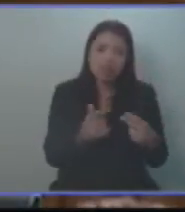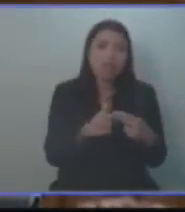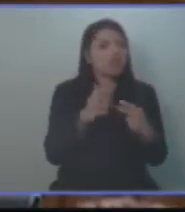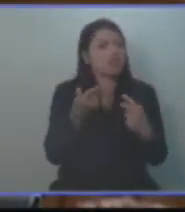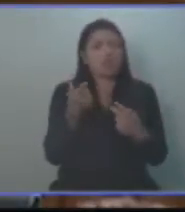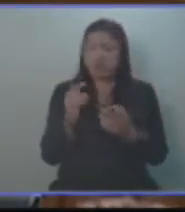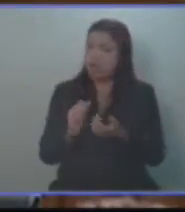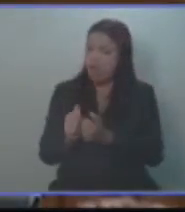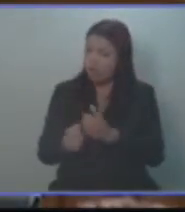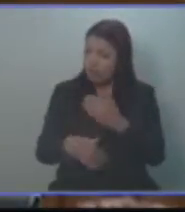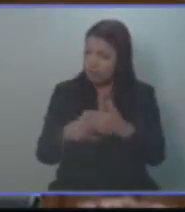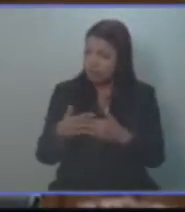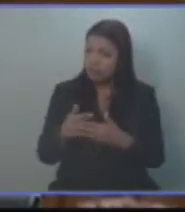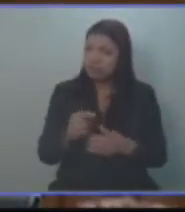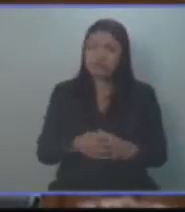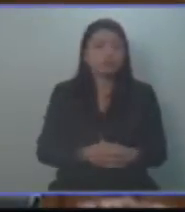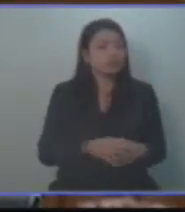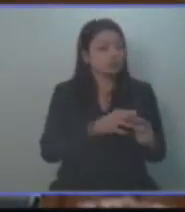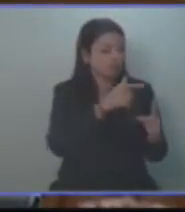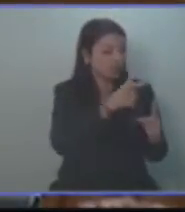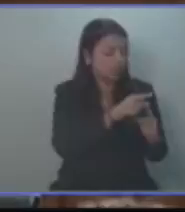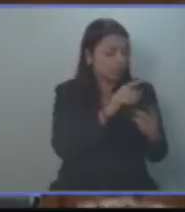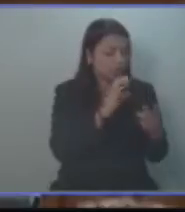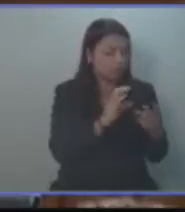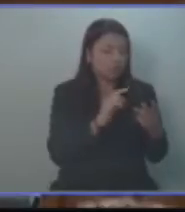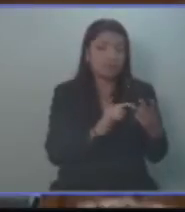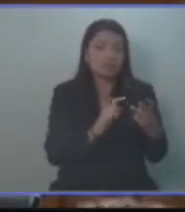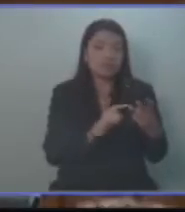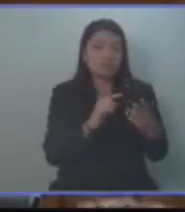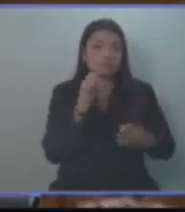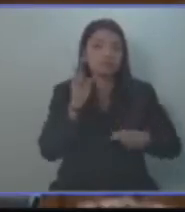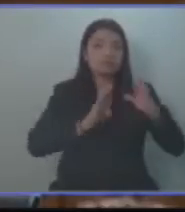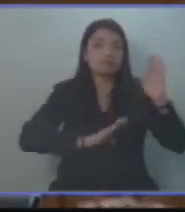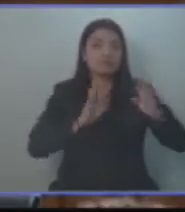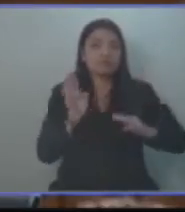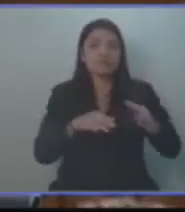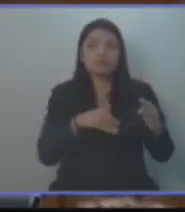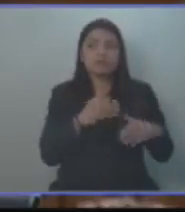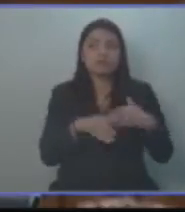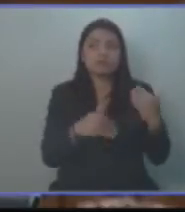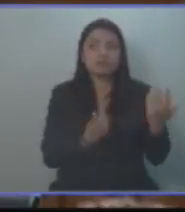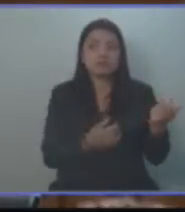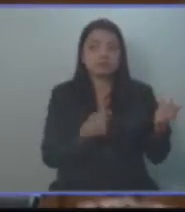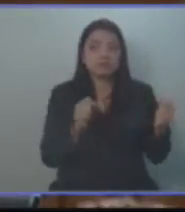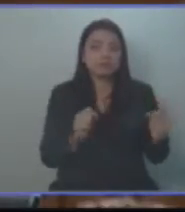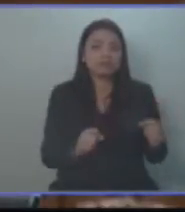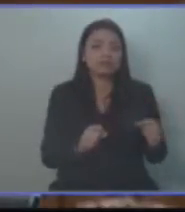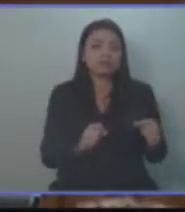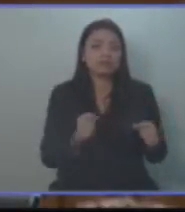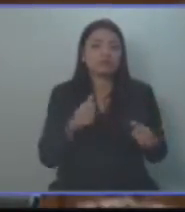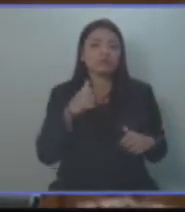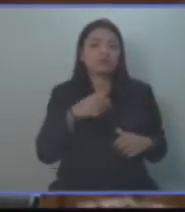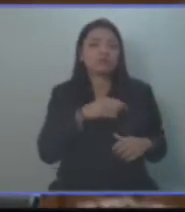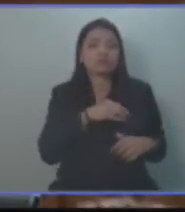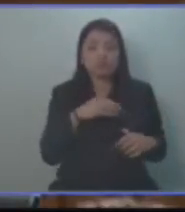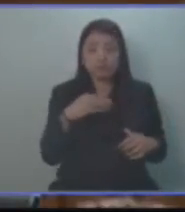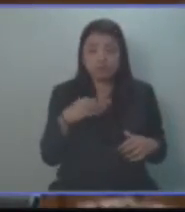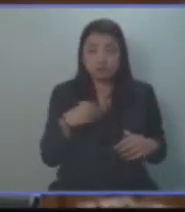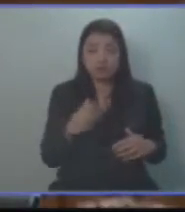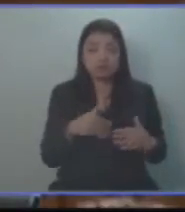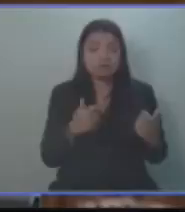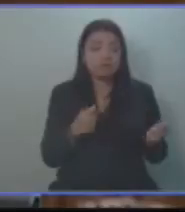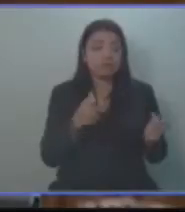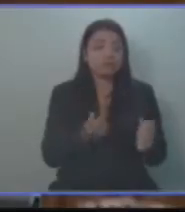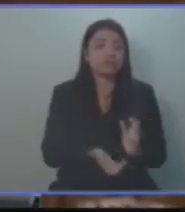su formación. Literal C, participar activamente con el personal médico u odontológico en